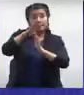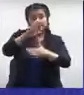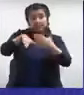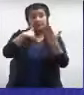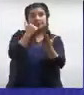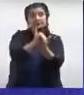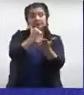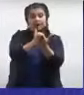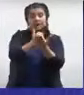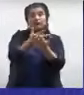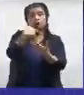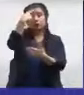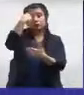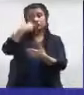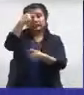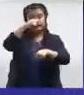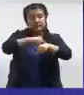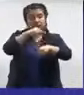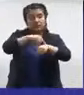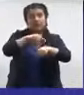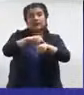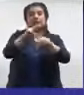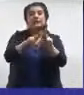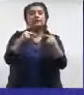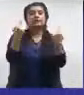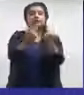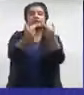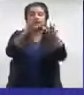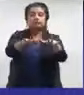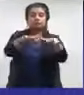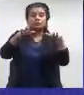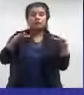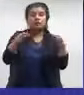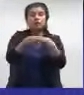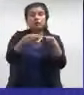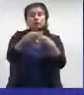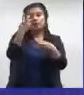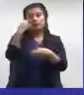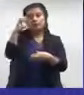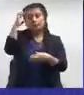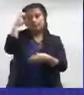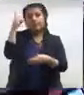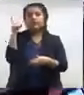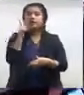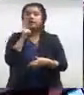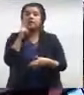la ratificación de los días y horas de las sesiones plenarias propuestas en instancia de jefe de bloque.